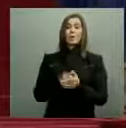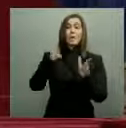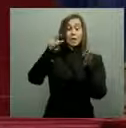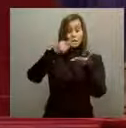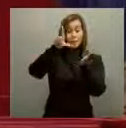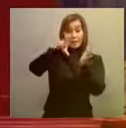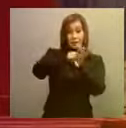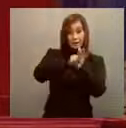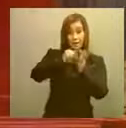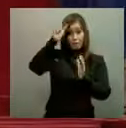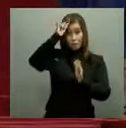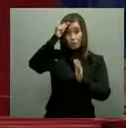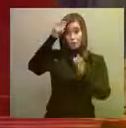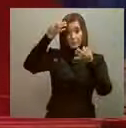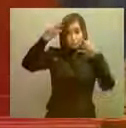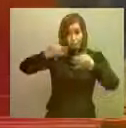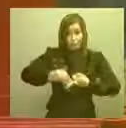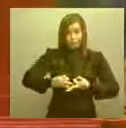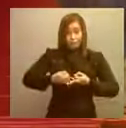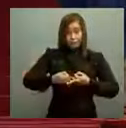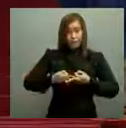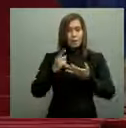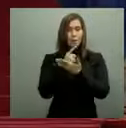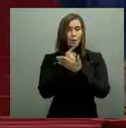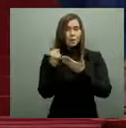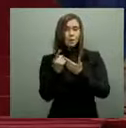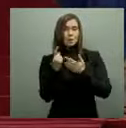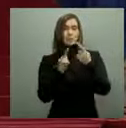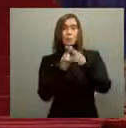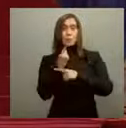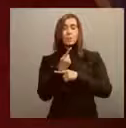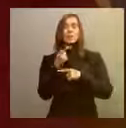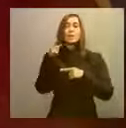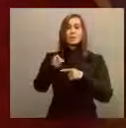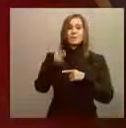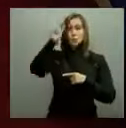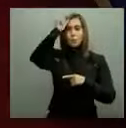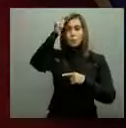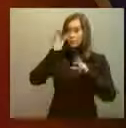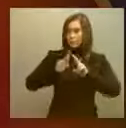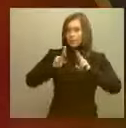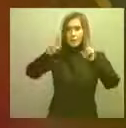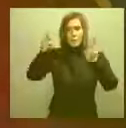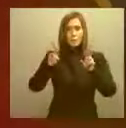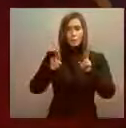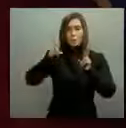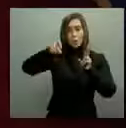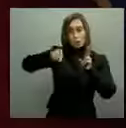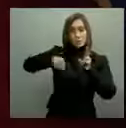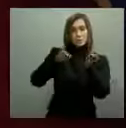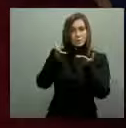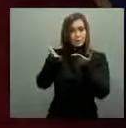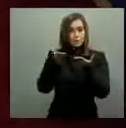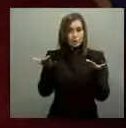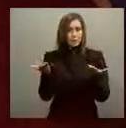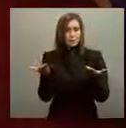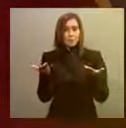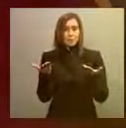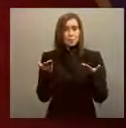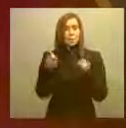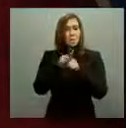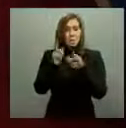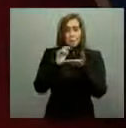que iremos aplicando en los próximos meses para tener un gobierno de respuesta ágil ante los requerimientos de inversión o de